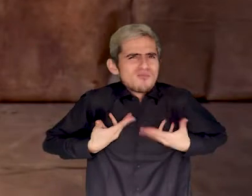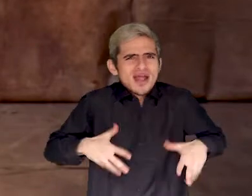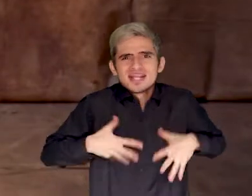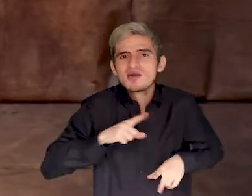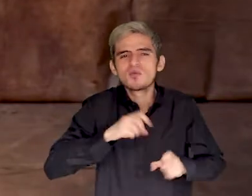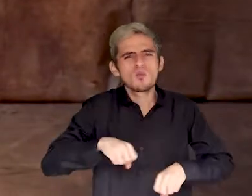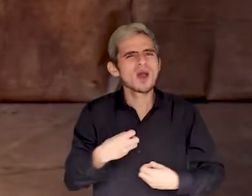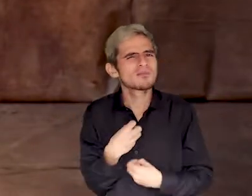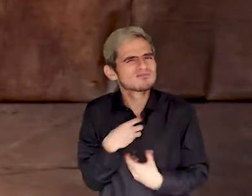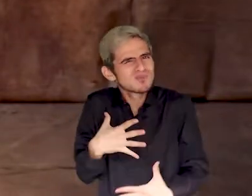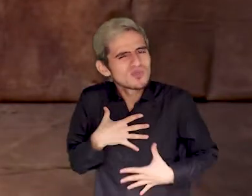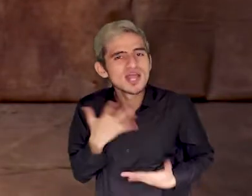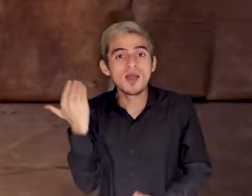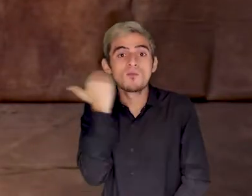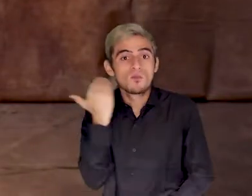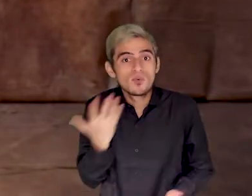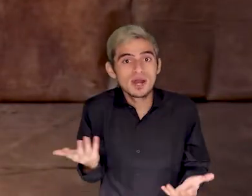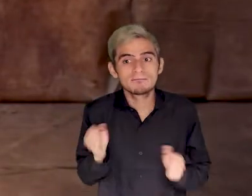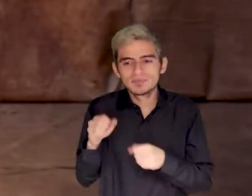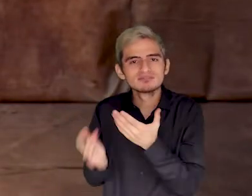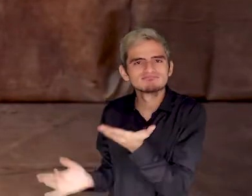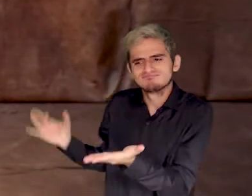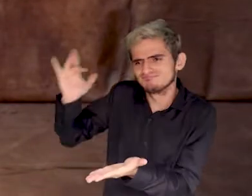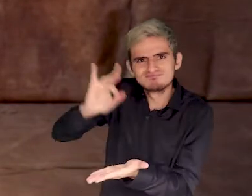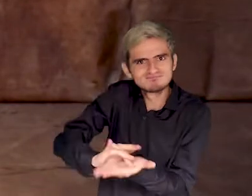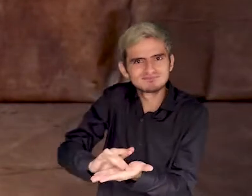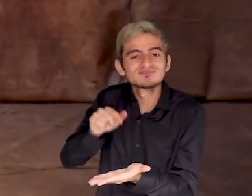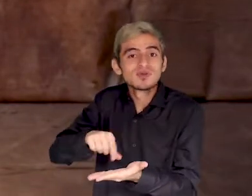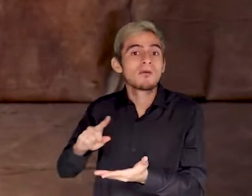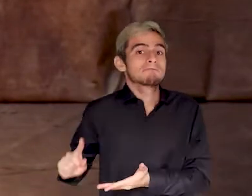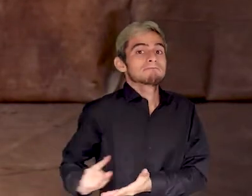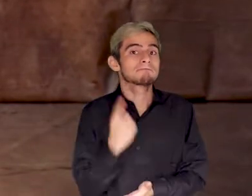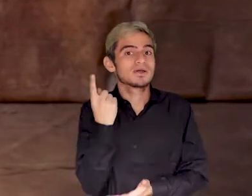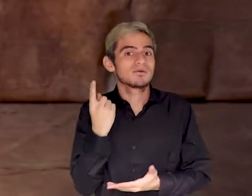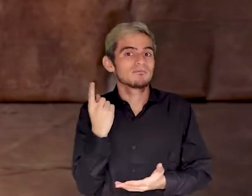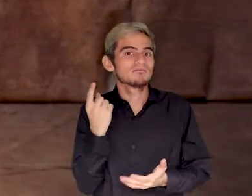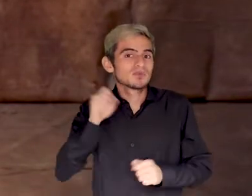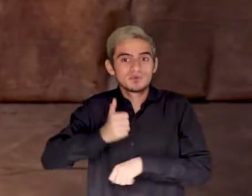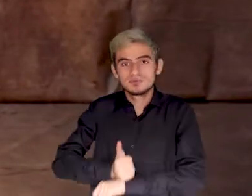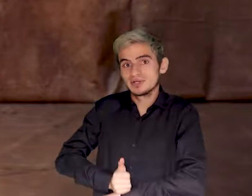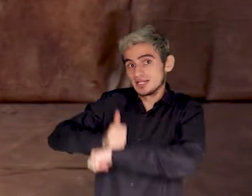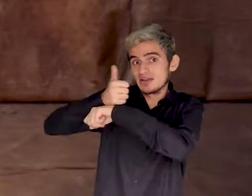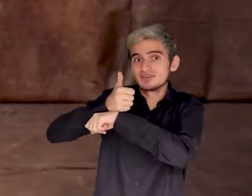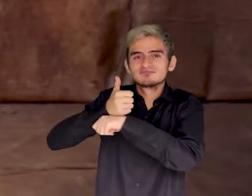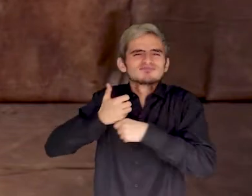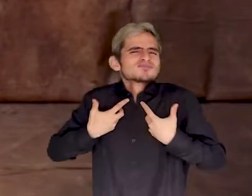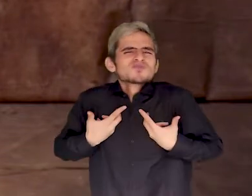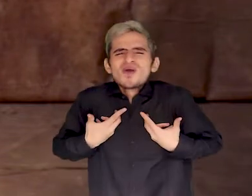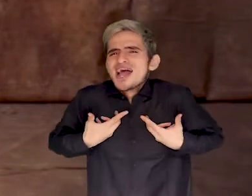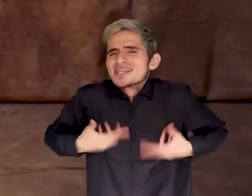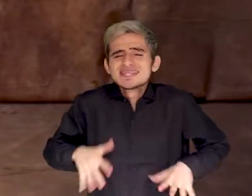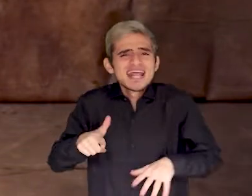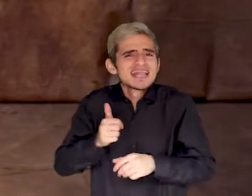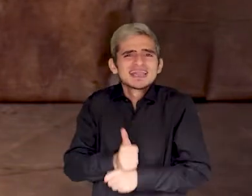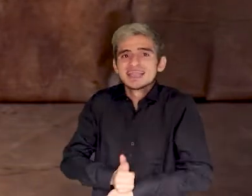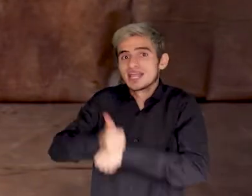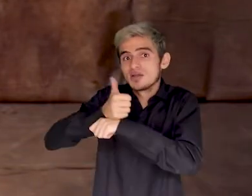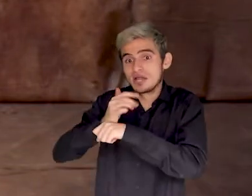expresivos. Dirección cinematográfica, dirección teatral, cualquiera de las direcciones en las que tengas la